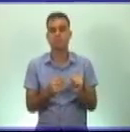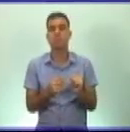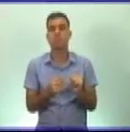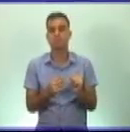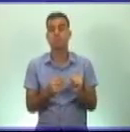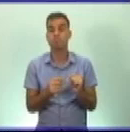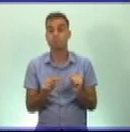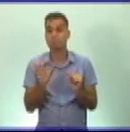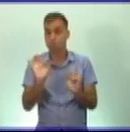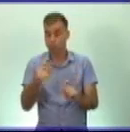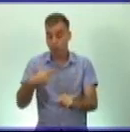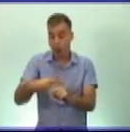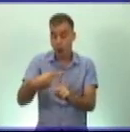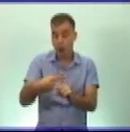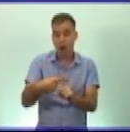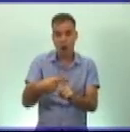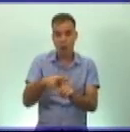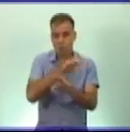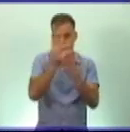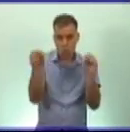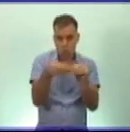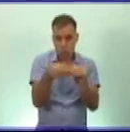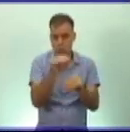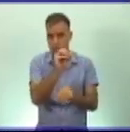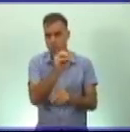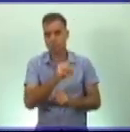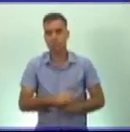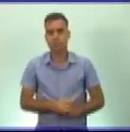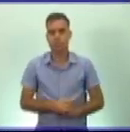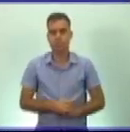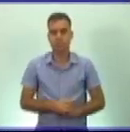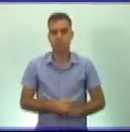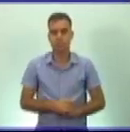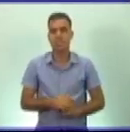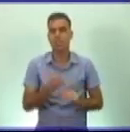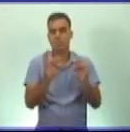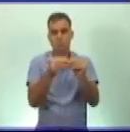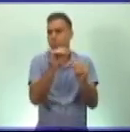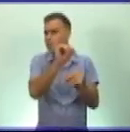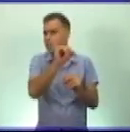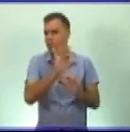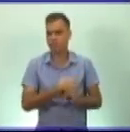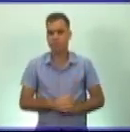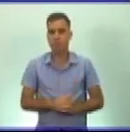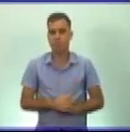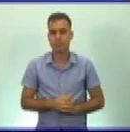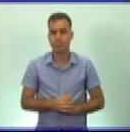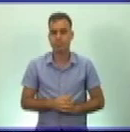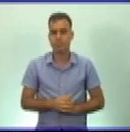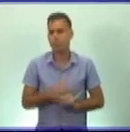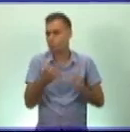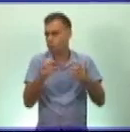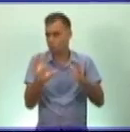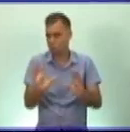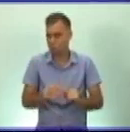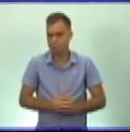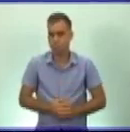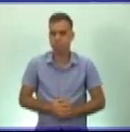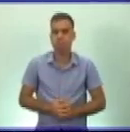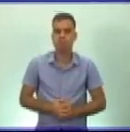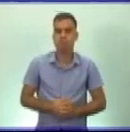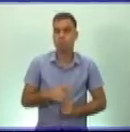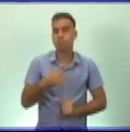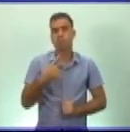suma algebraica, me da 0. Otra forma práctica de determinar el número de oxidación de este elemento. Ahora bien, quiero